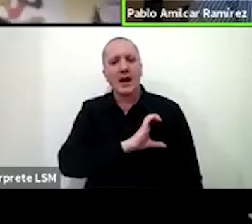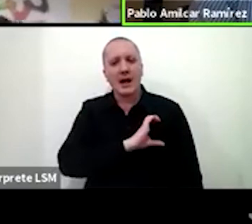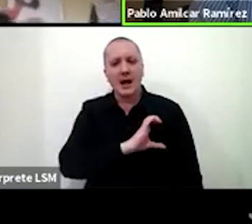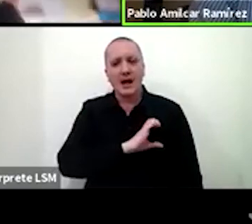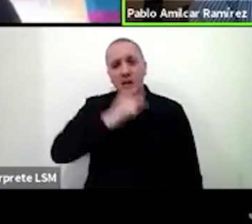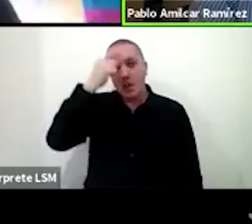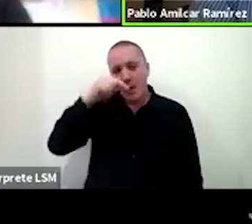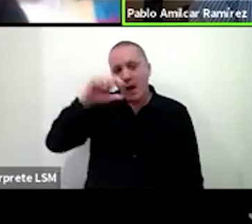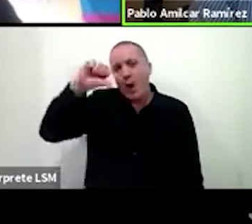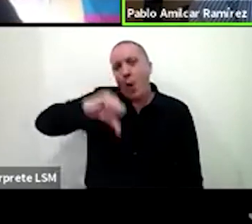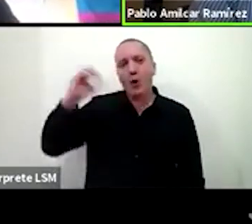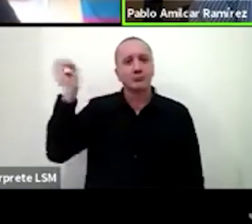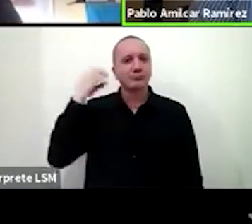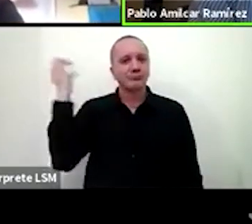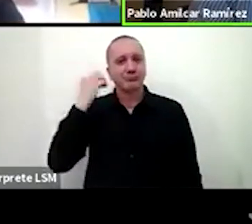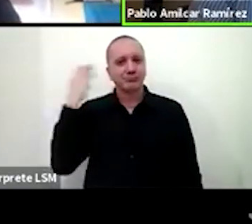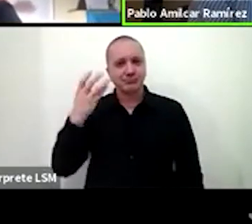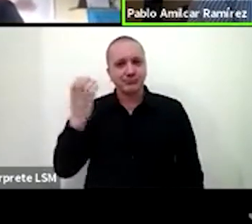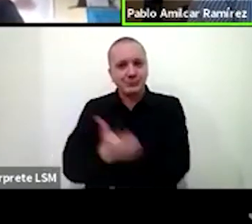nos acompañan y hacen posible